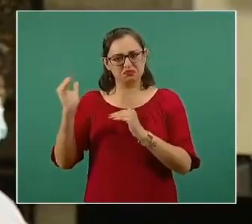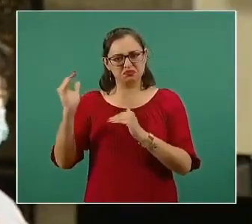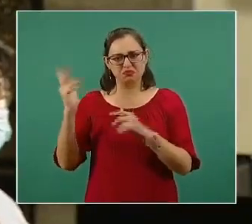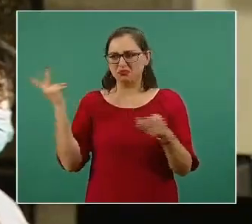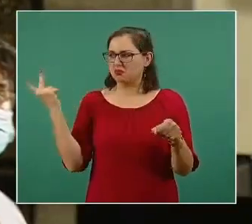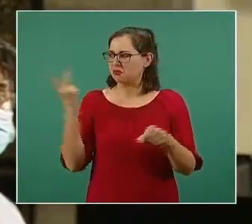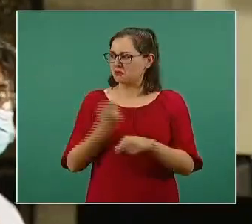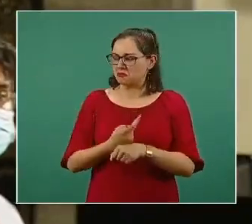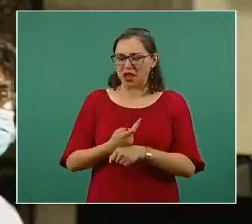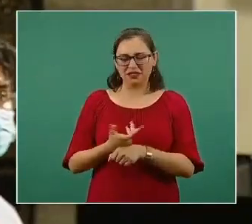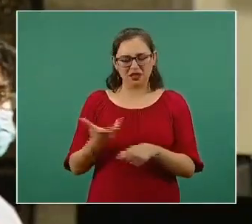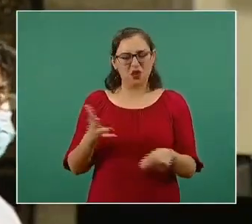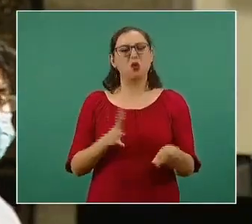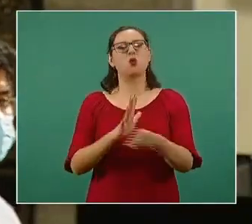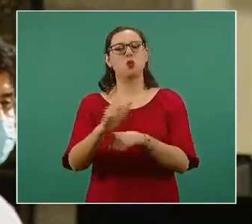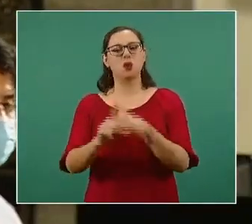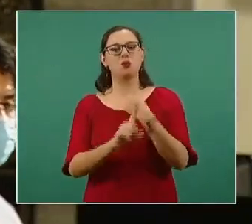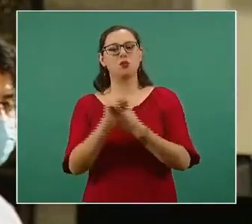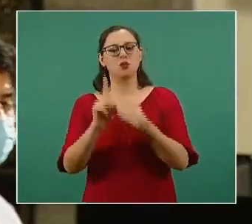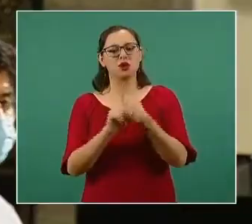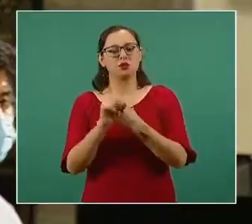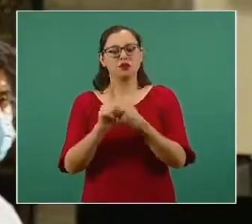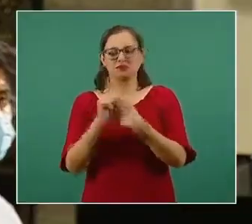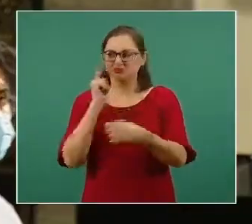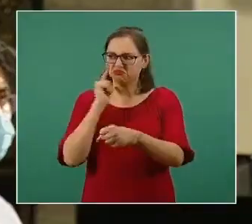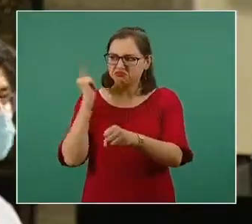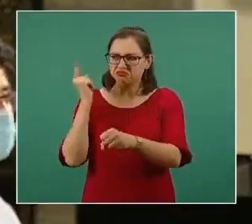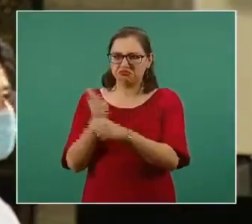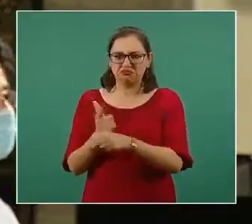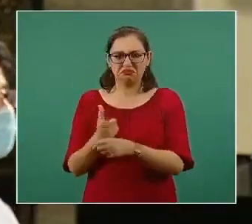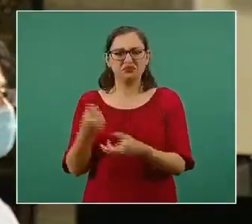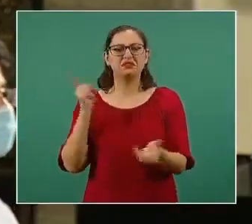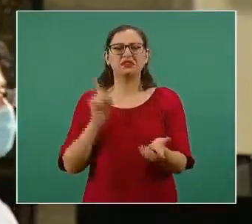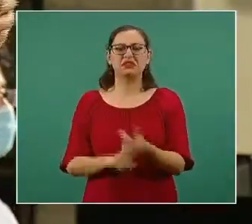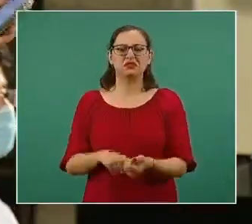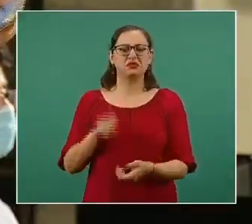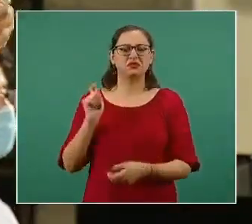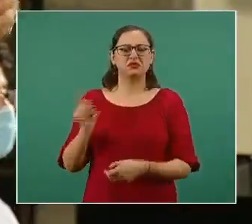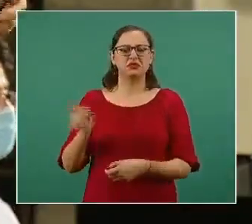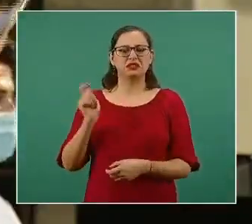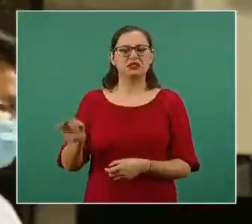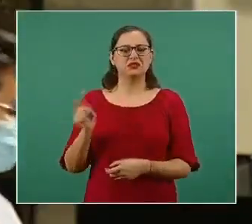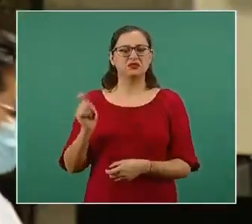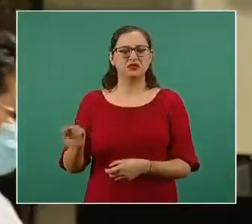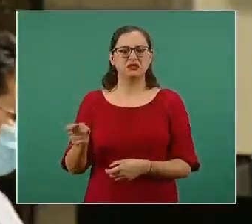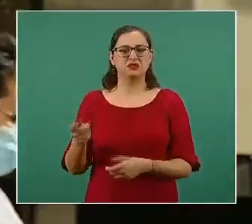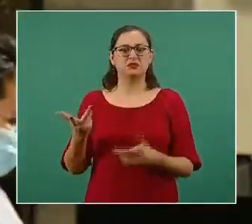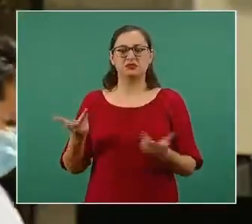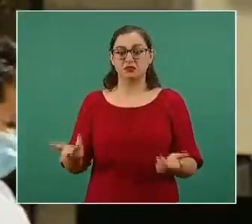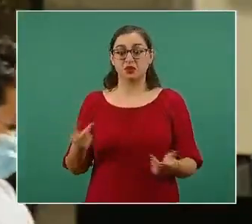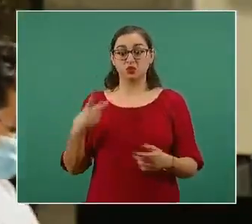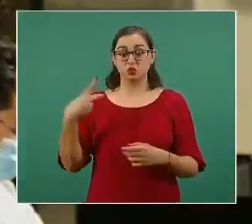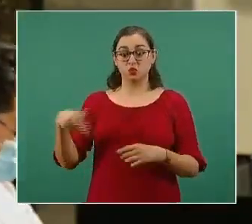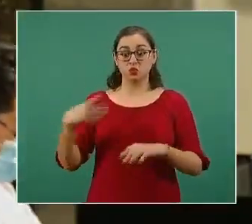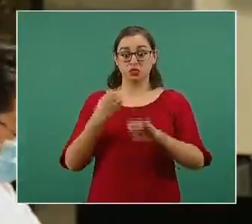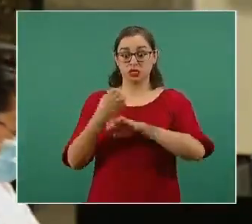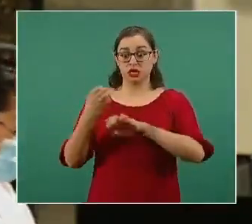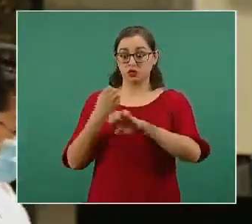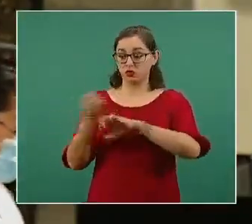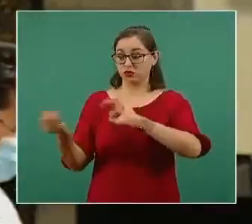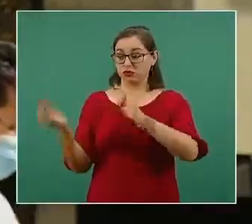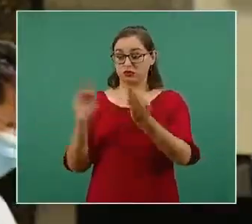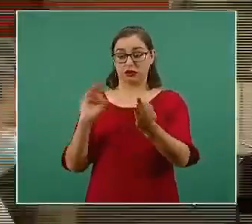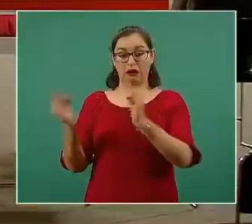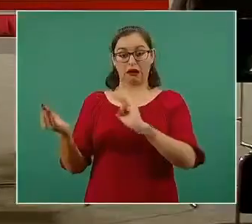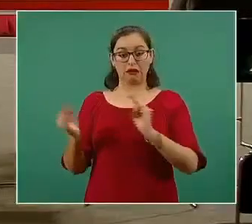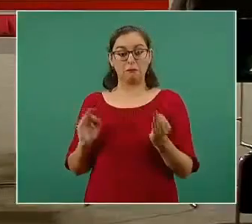5 semanas de alza en contagios? ¿Y esto qué implicaría, en todo caso, para las entidades a su alrededor? Eso sería